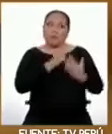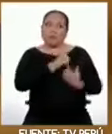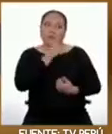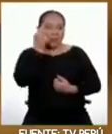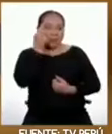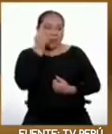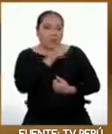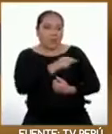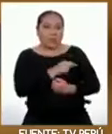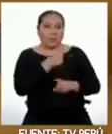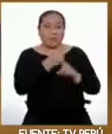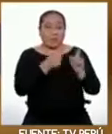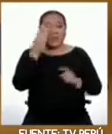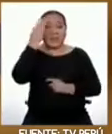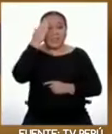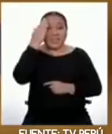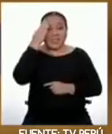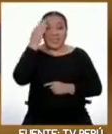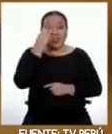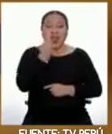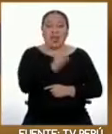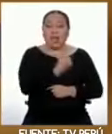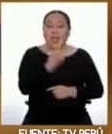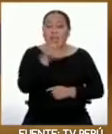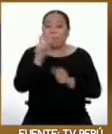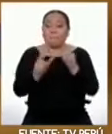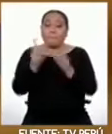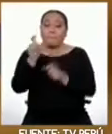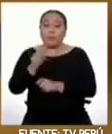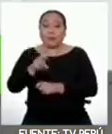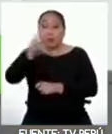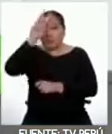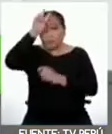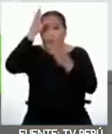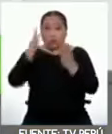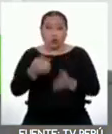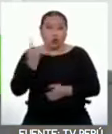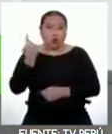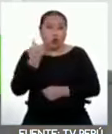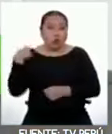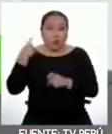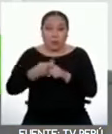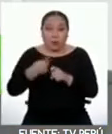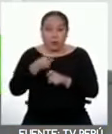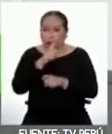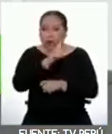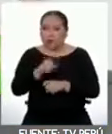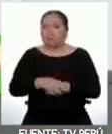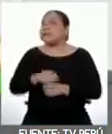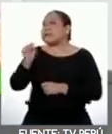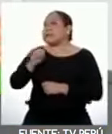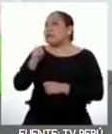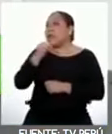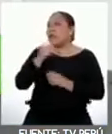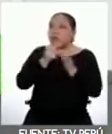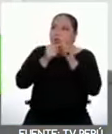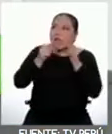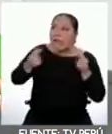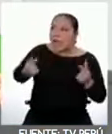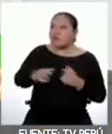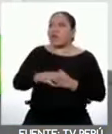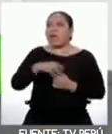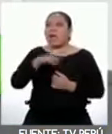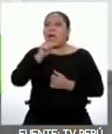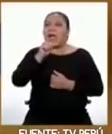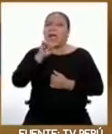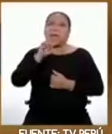comprenderle. Pero como ya debes saber, los peruanos no solo hablamos español. Claro, algunos peruanos hablan en quechua, otros